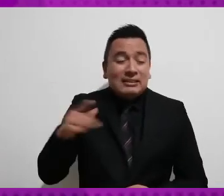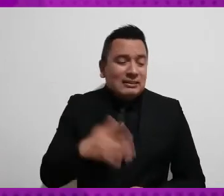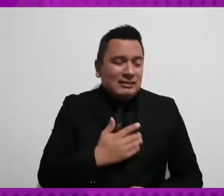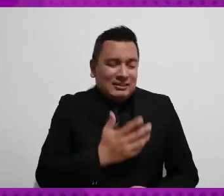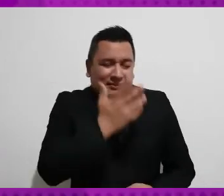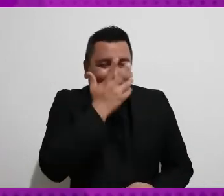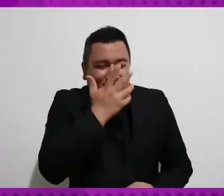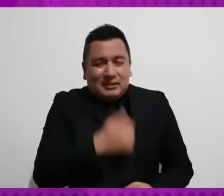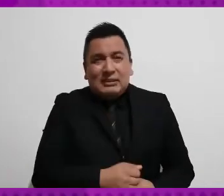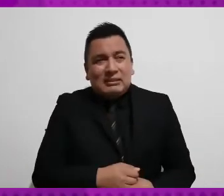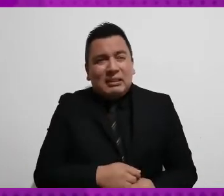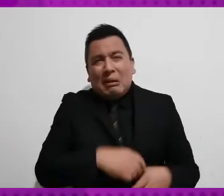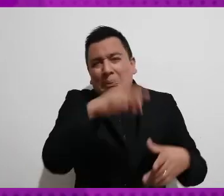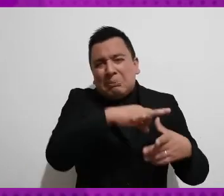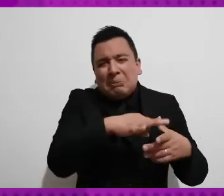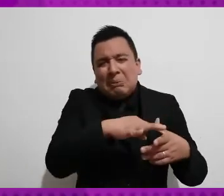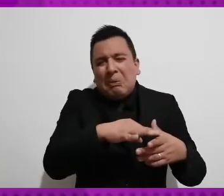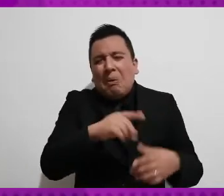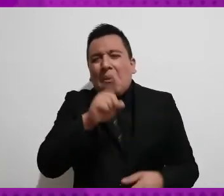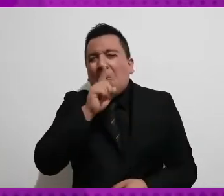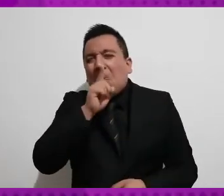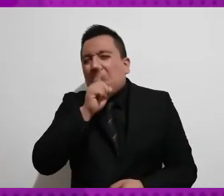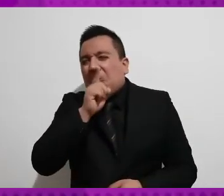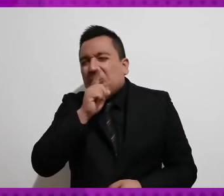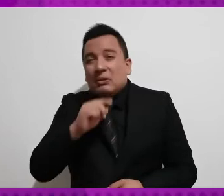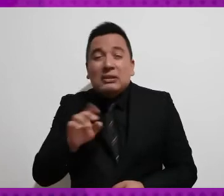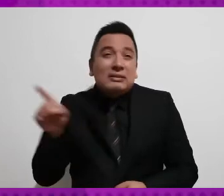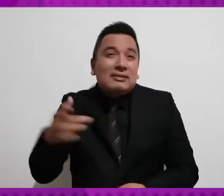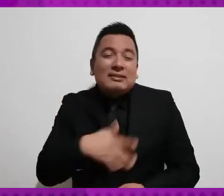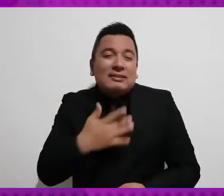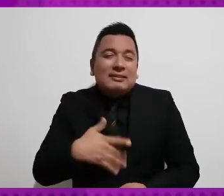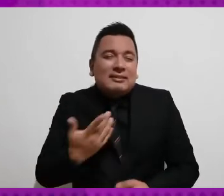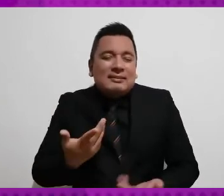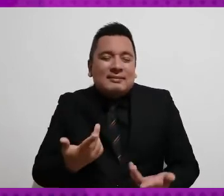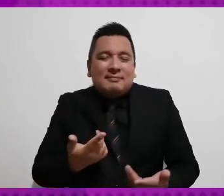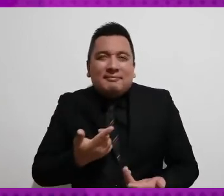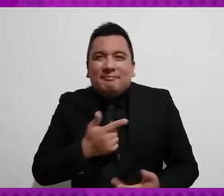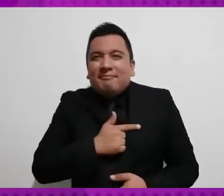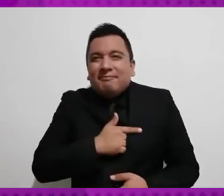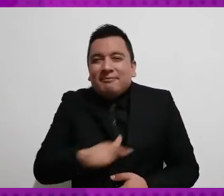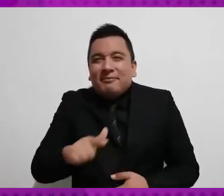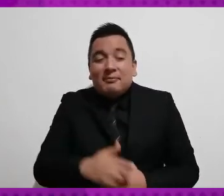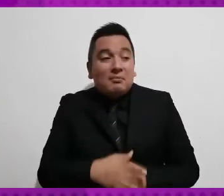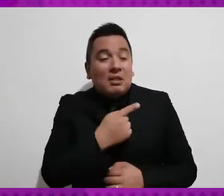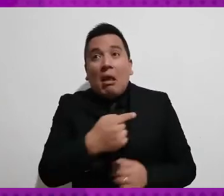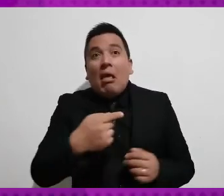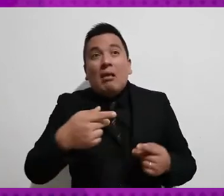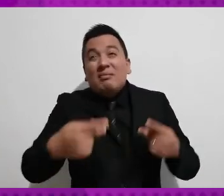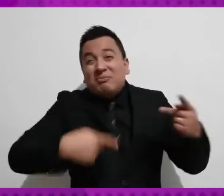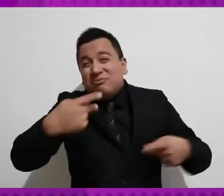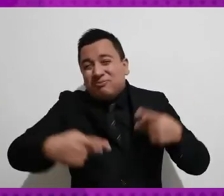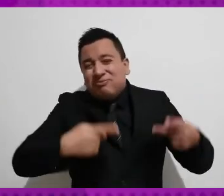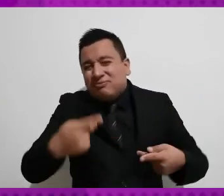inhibir o podía llegar a ser hiriente para la persona el hecho de que se le sometieran a estas